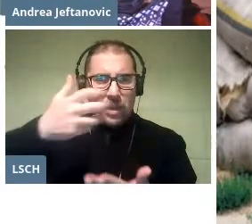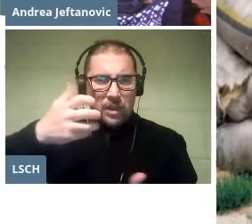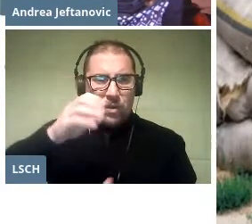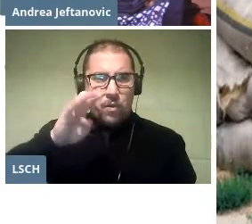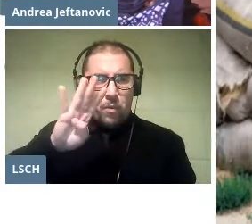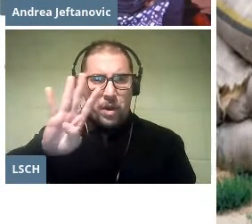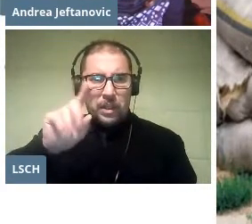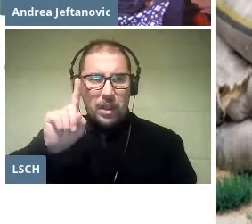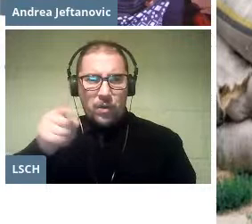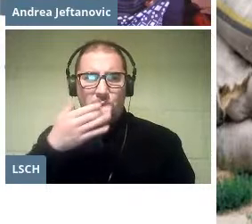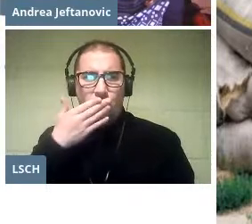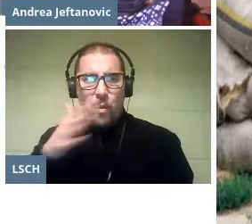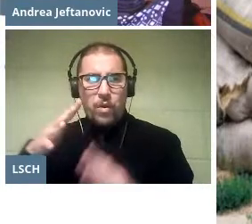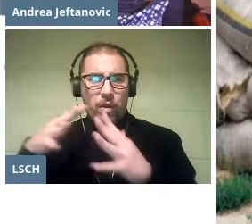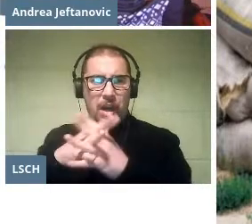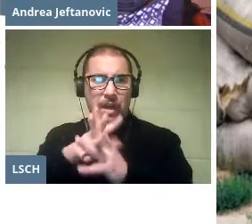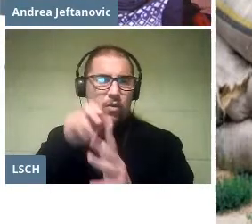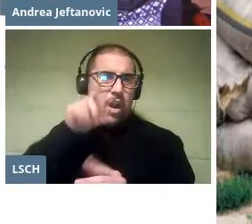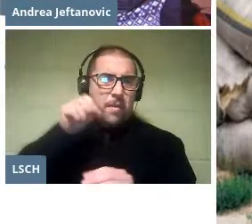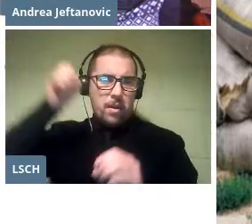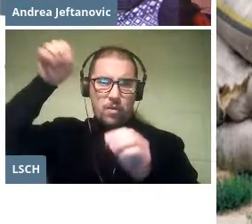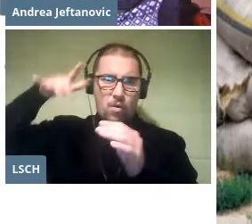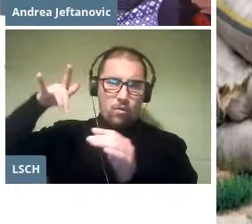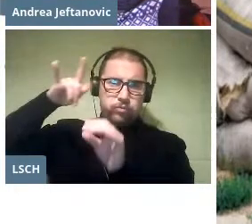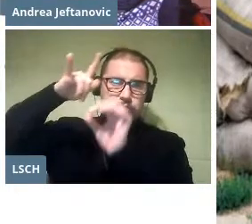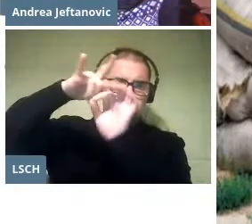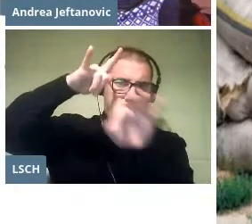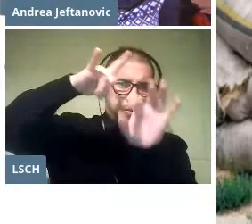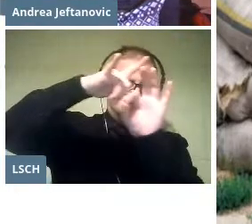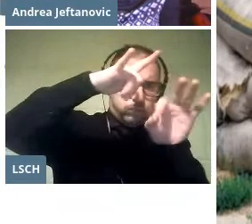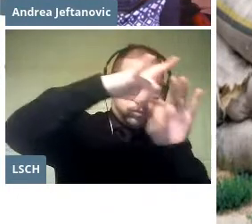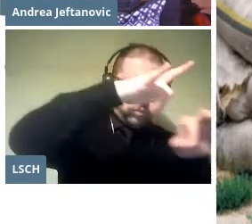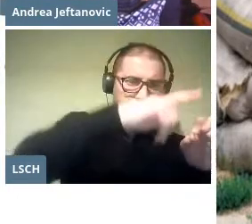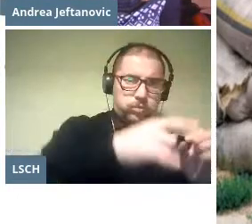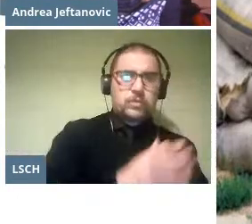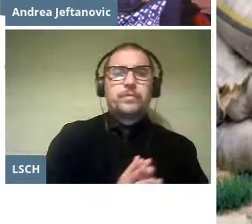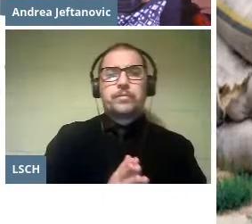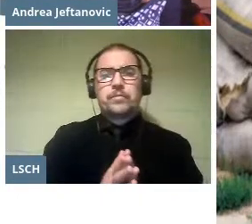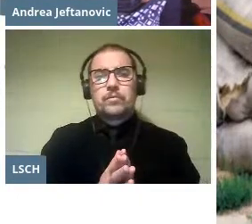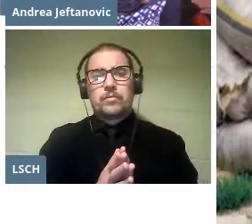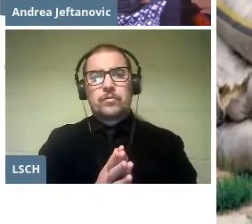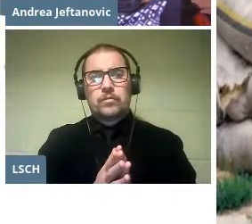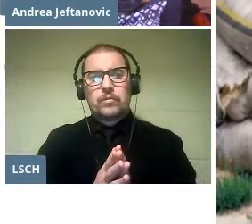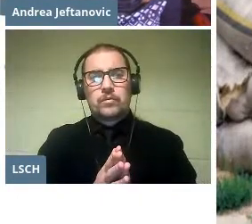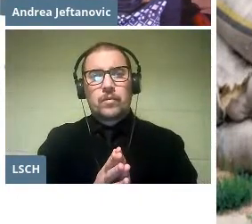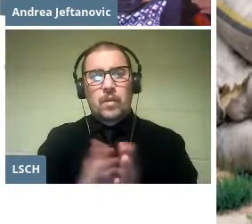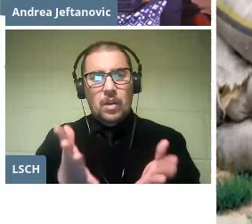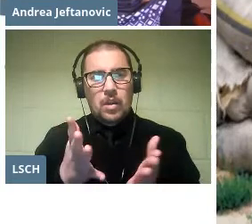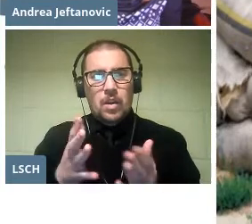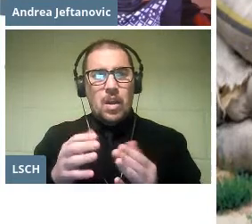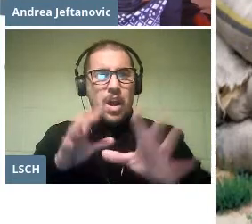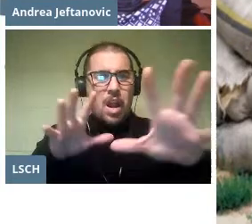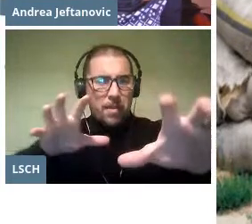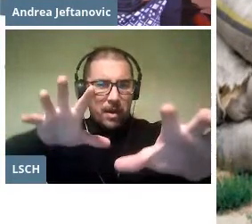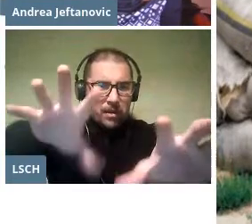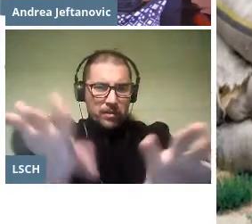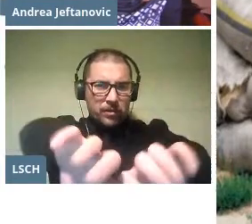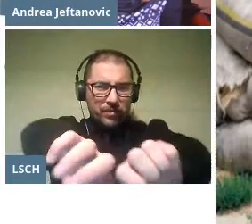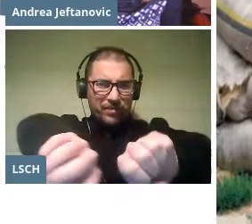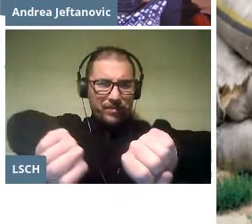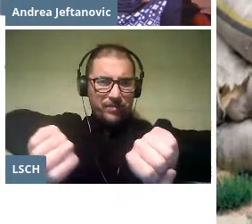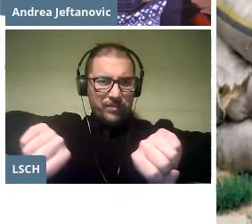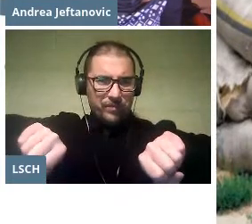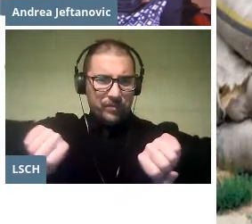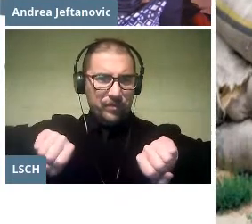alemán bombardeó la ciudad de Sarajevo. Extendimos la mano, el brazo, y tocamos más